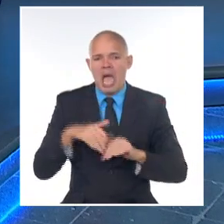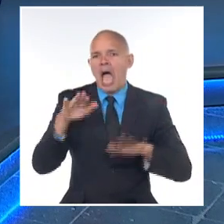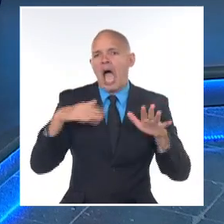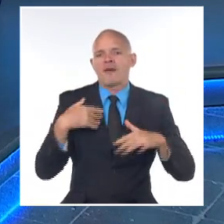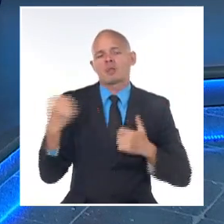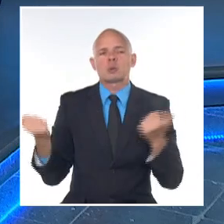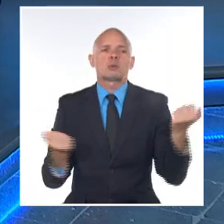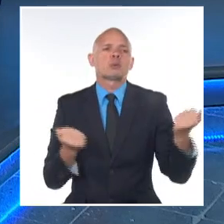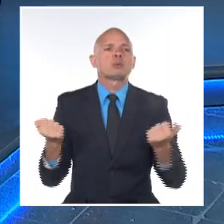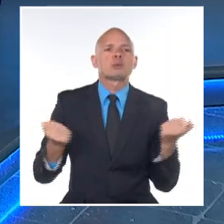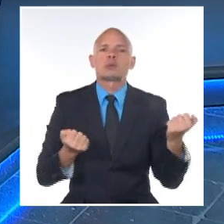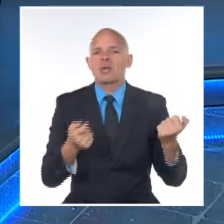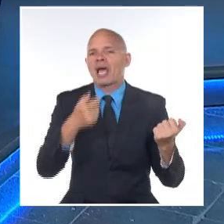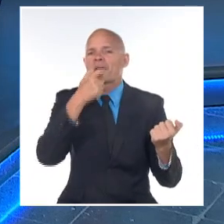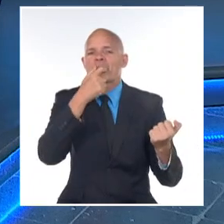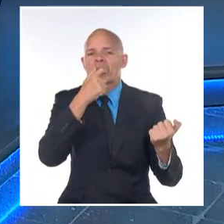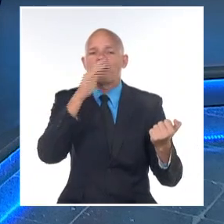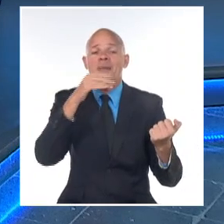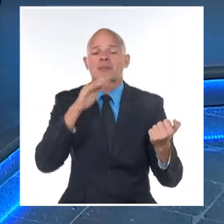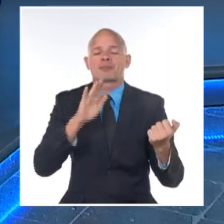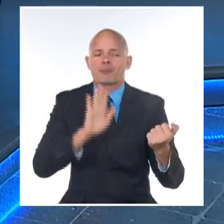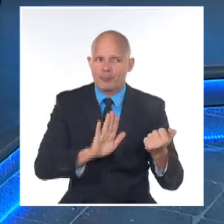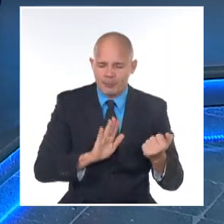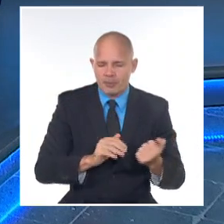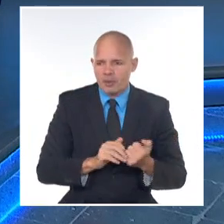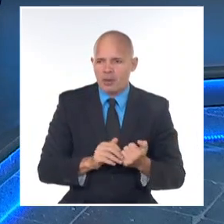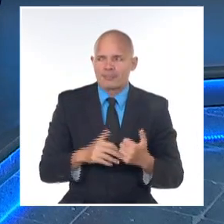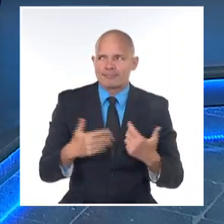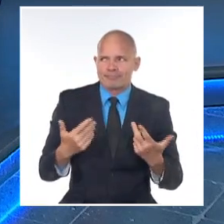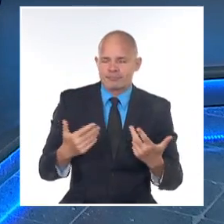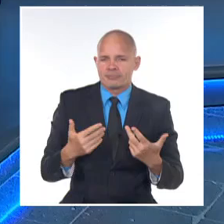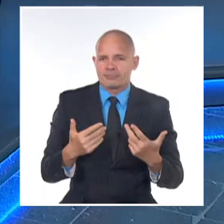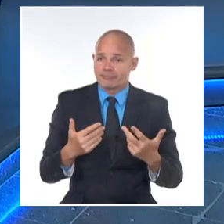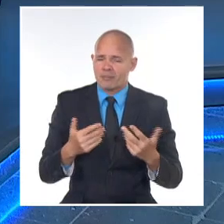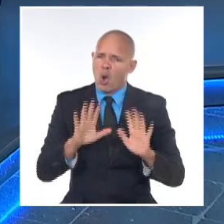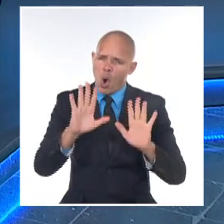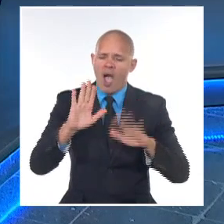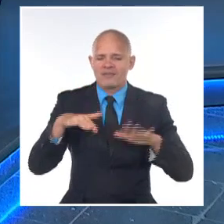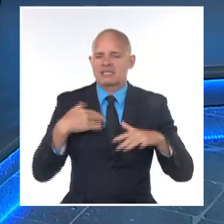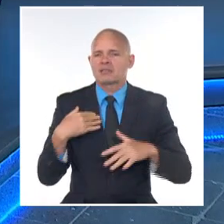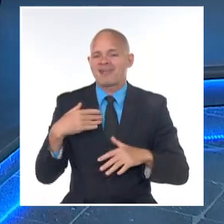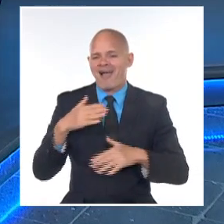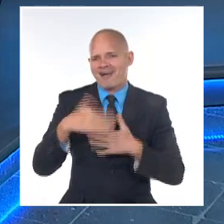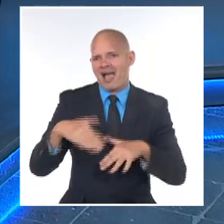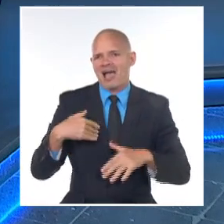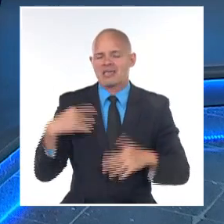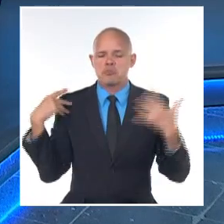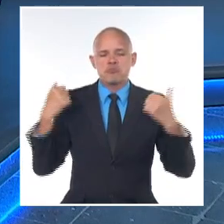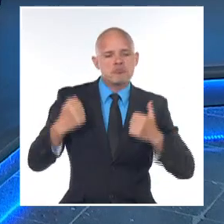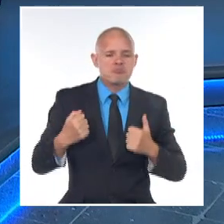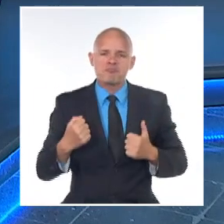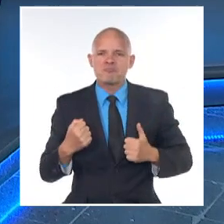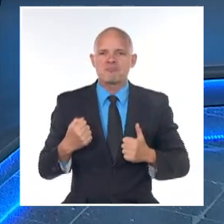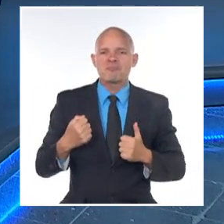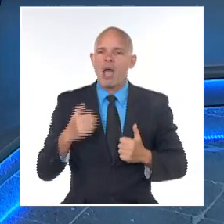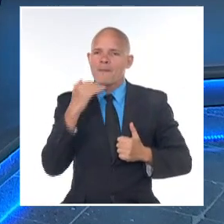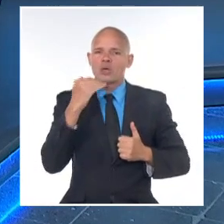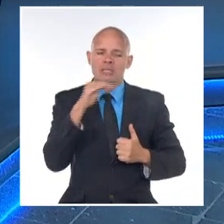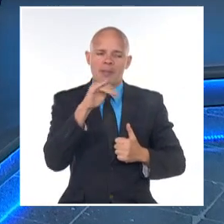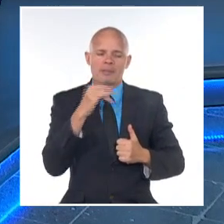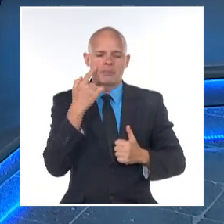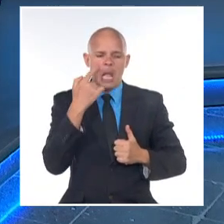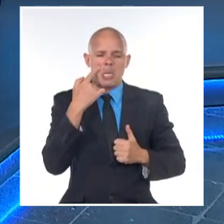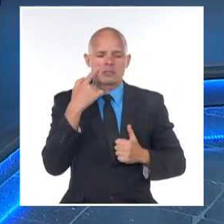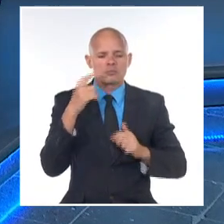en la calle, quiero ver qué llevas en el bolso, se puede o no se puede, cuál es la manera en la que hay que hacerlo. Es verdad que en ocasiones no son las mejores formas en las que esto